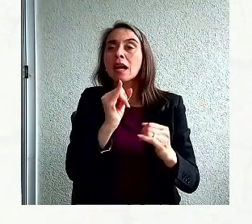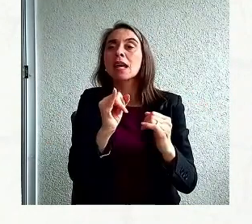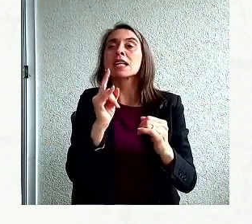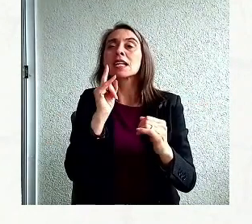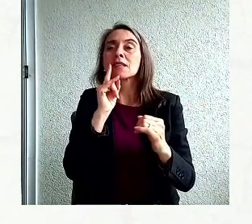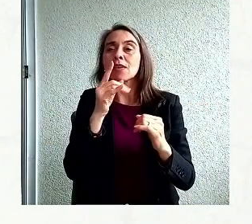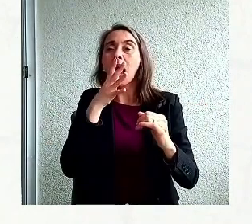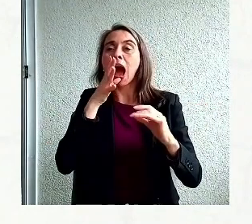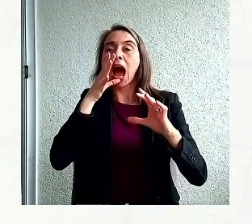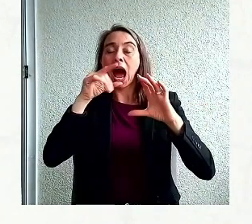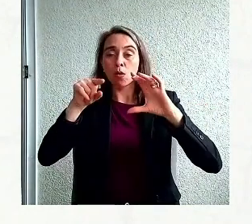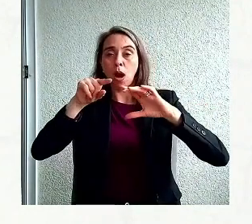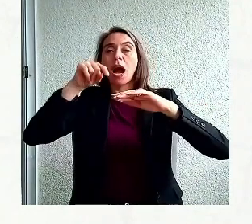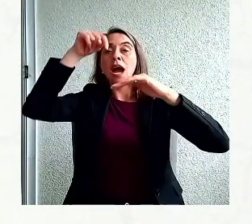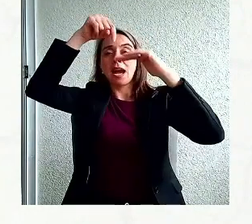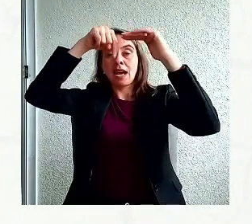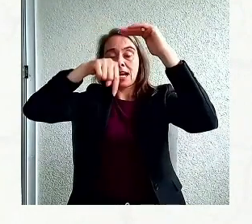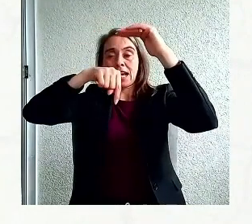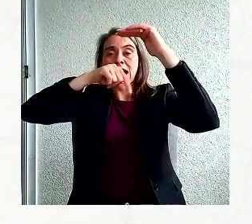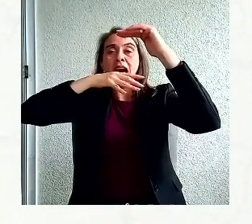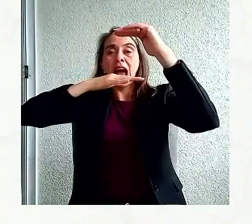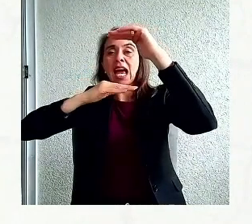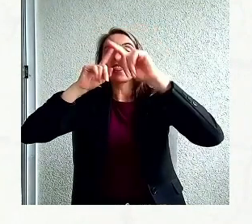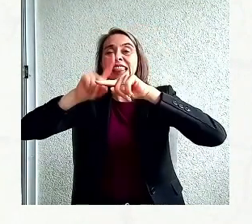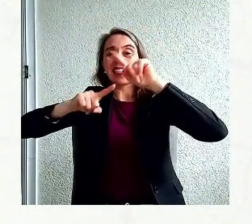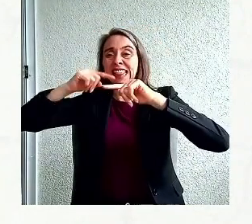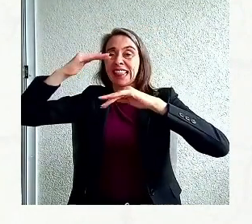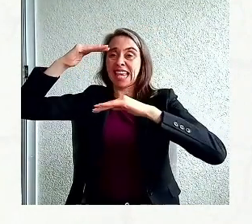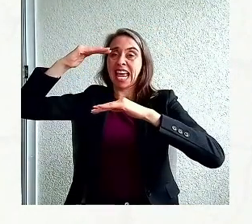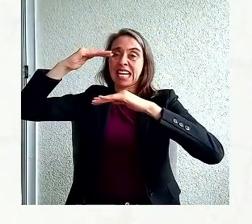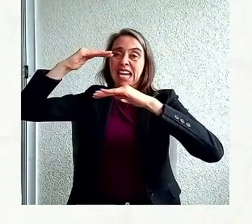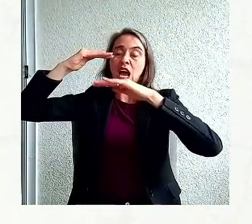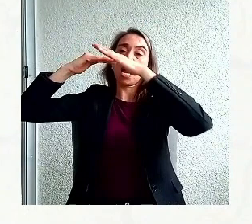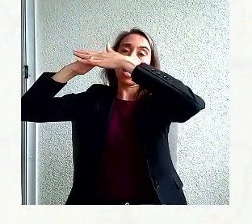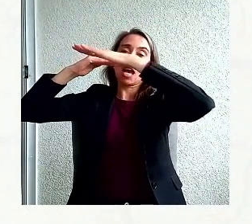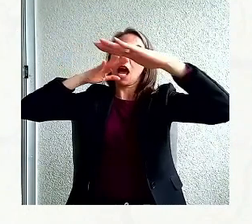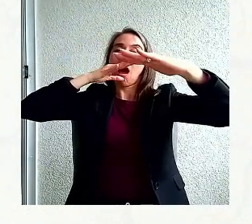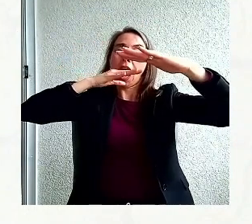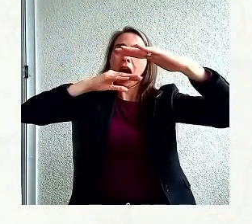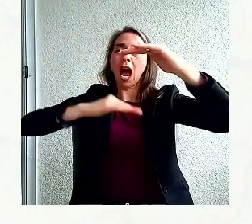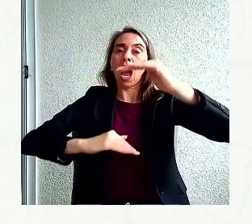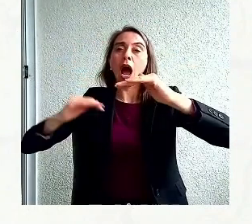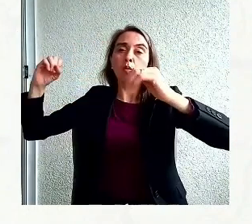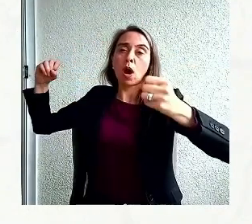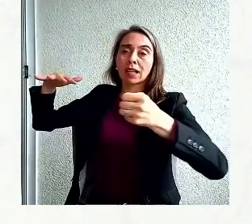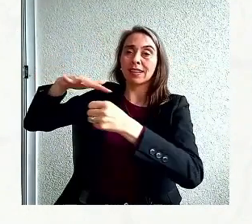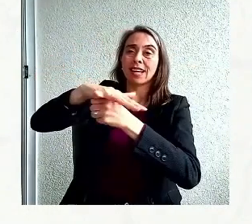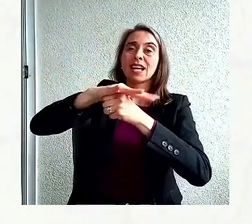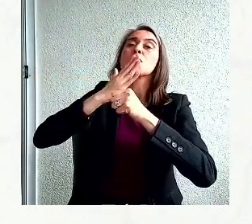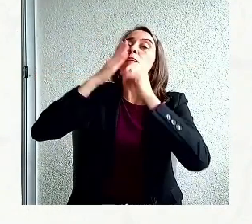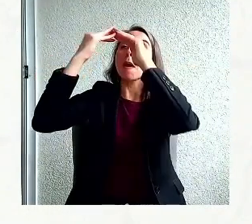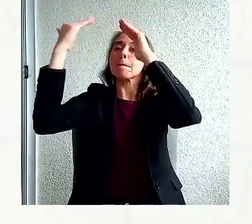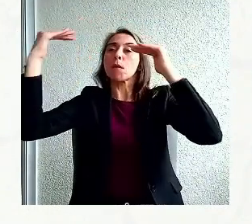de agua dulce y que incide en el intercambio de nutrientes, la entrada